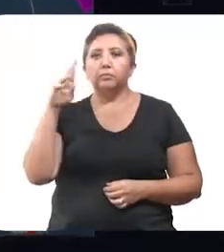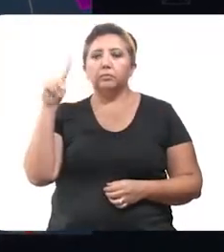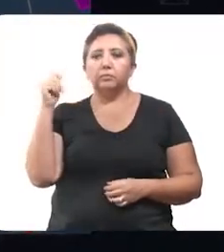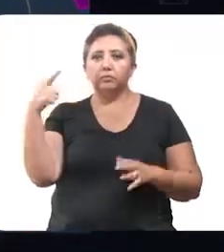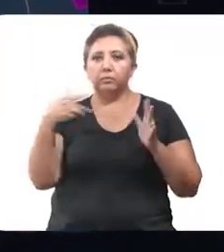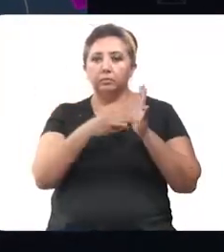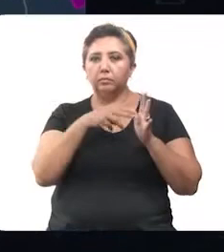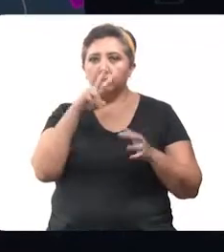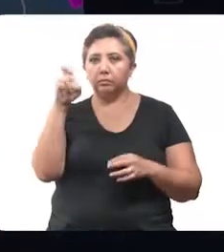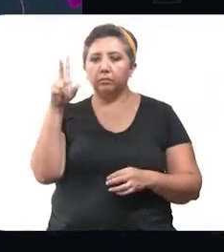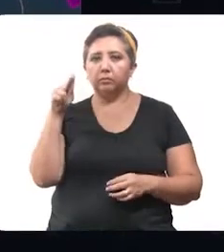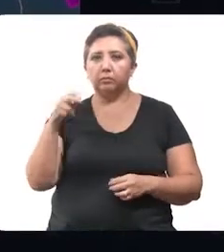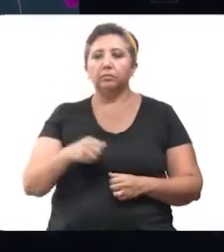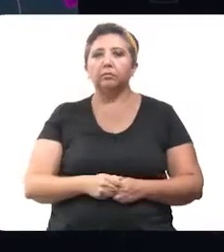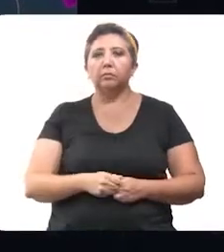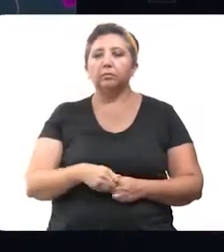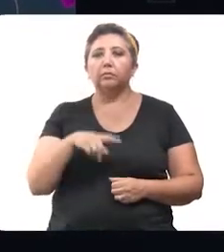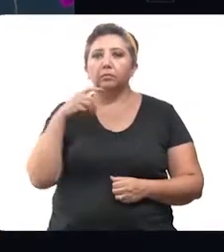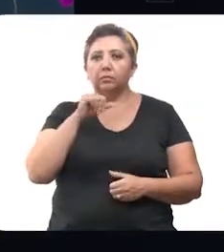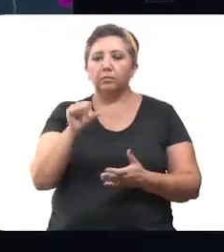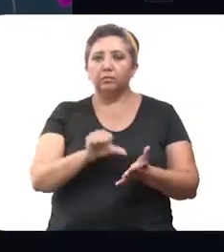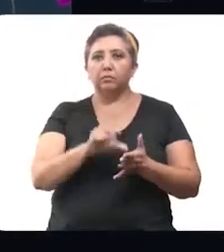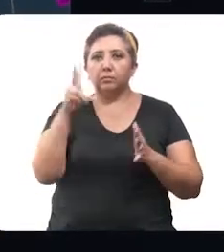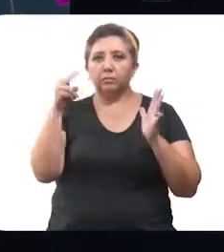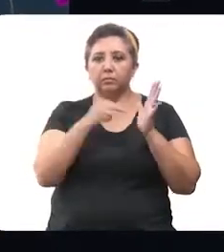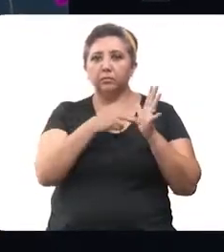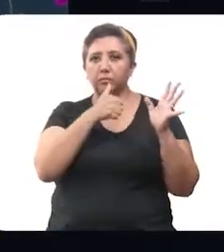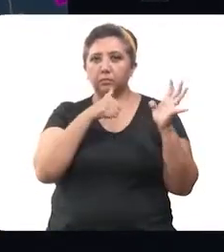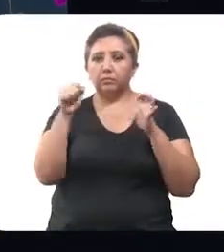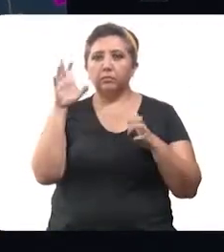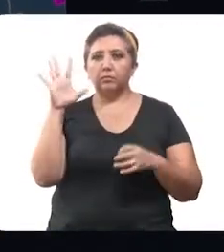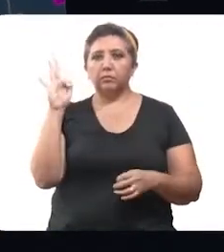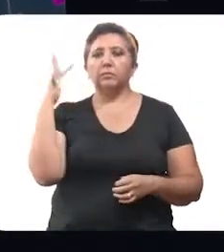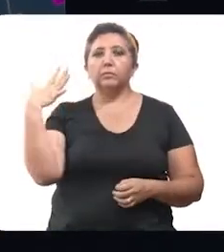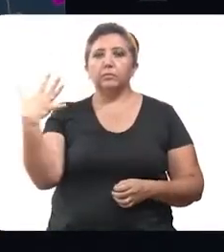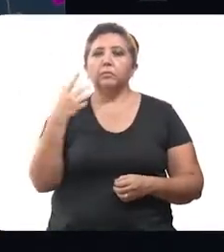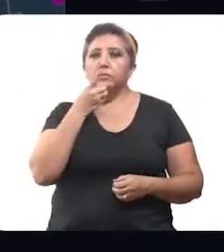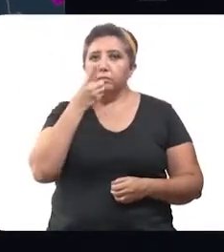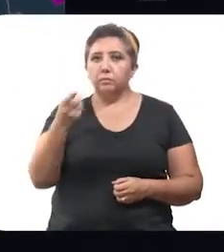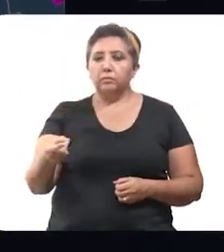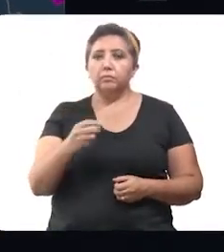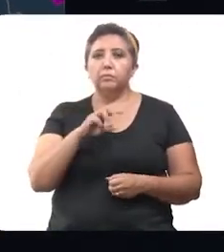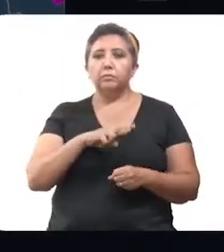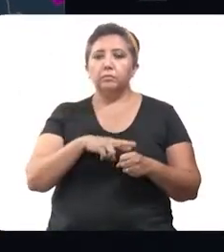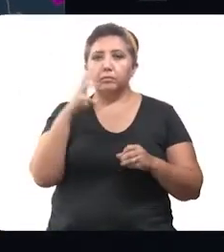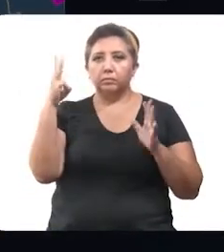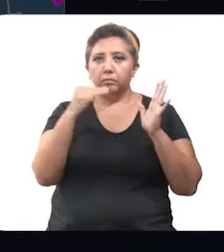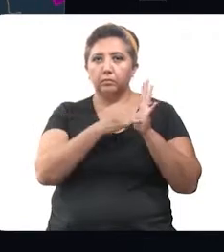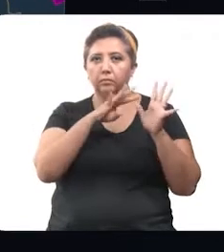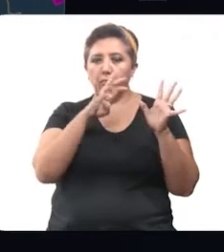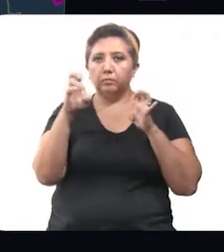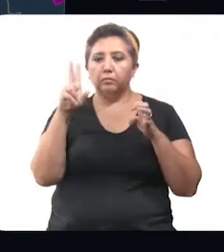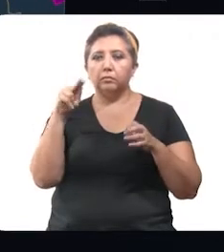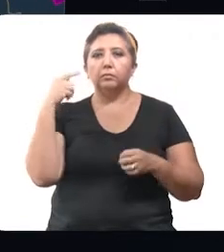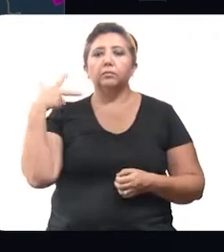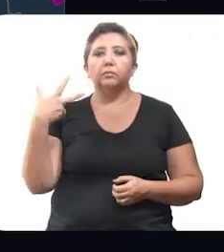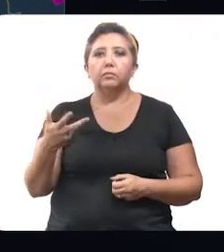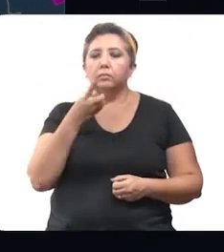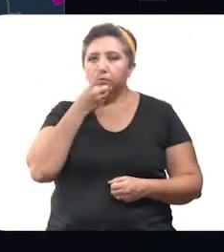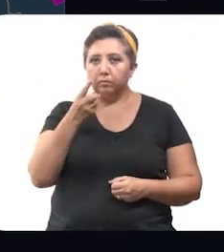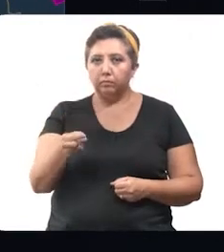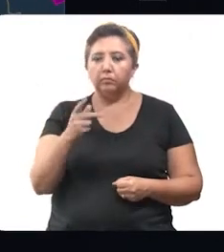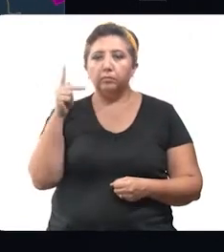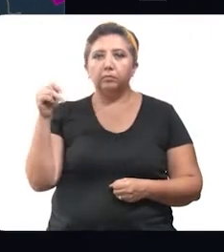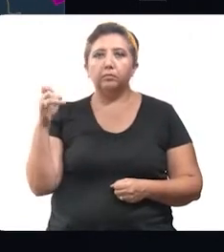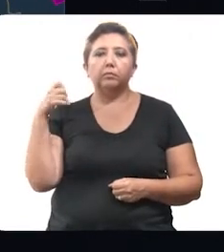oriente 7.280, en la zona centro 2.645, en la zona sur 3.988 y